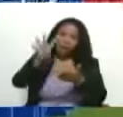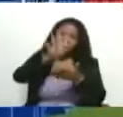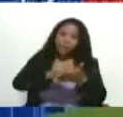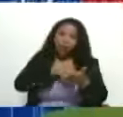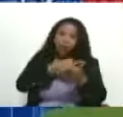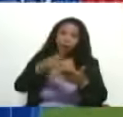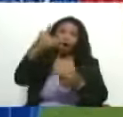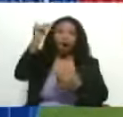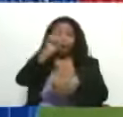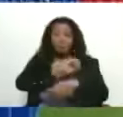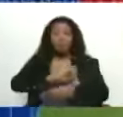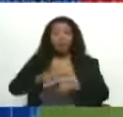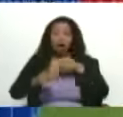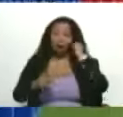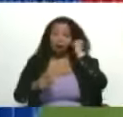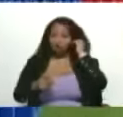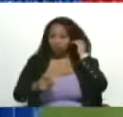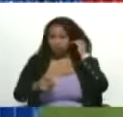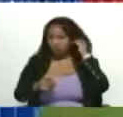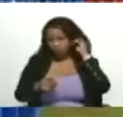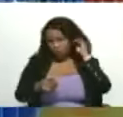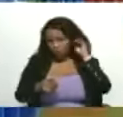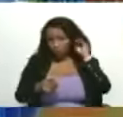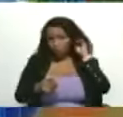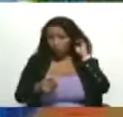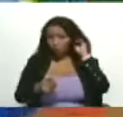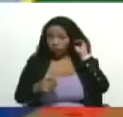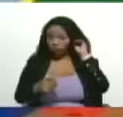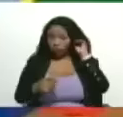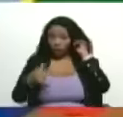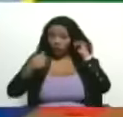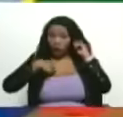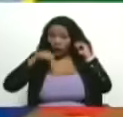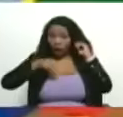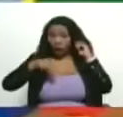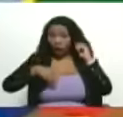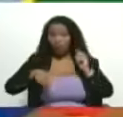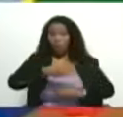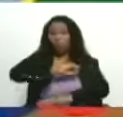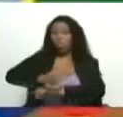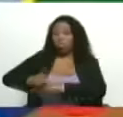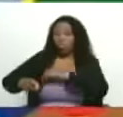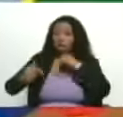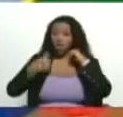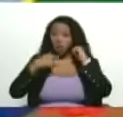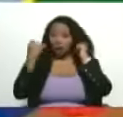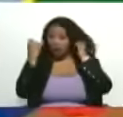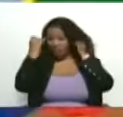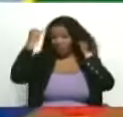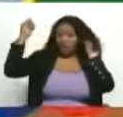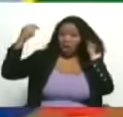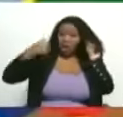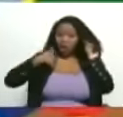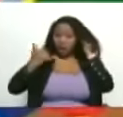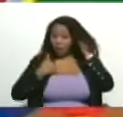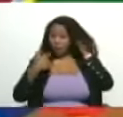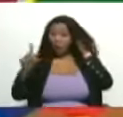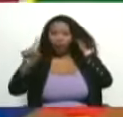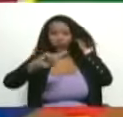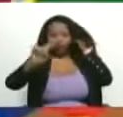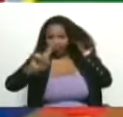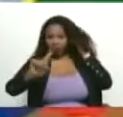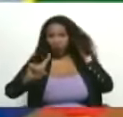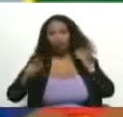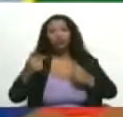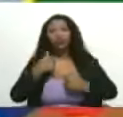mando. No hay anarquía aquí. No es que no, a mí se me ocurrió hacer tal o cual cosa. Por ejemplo, voy a